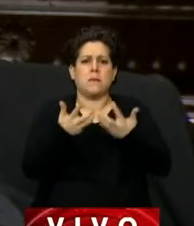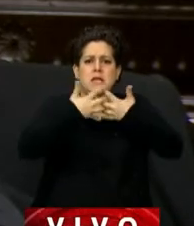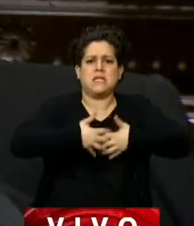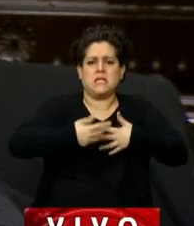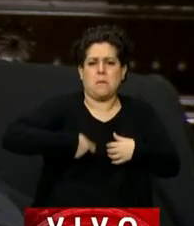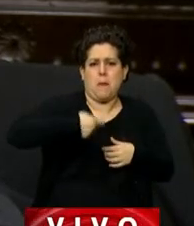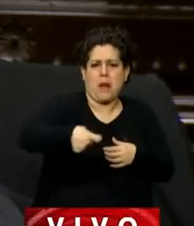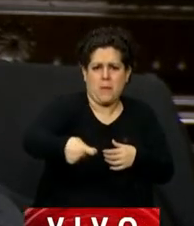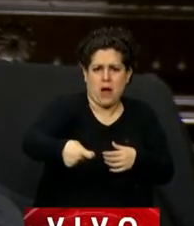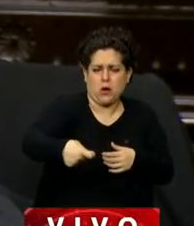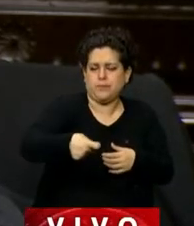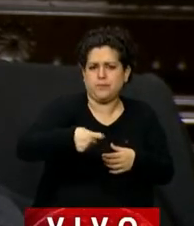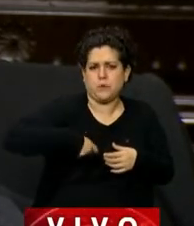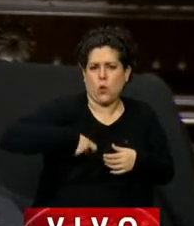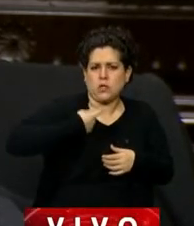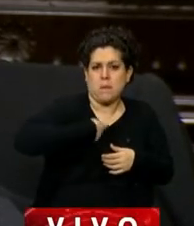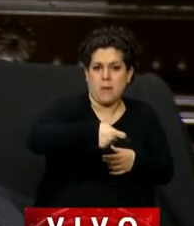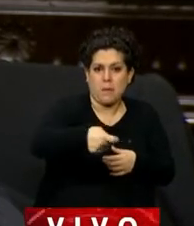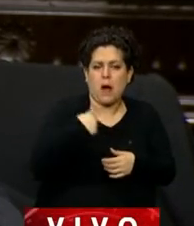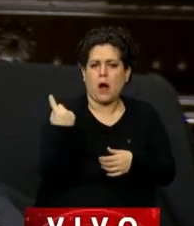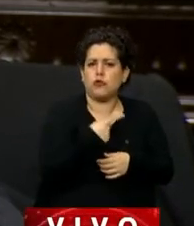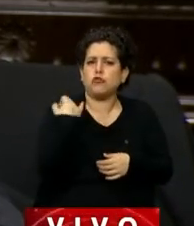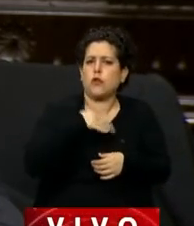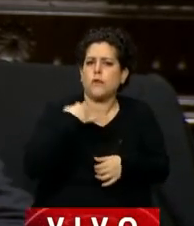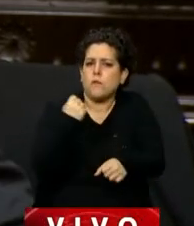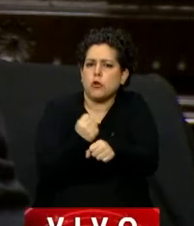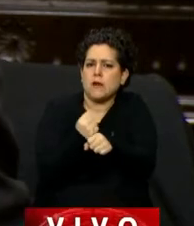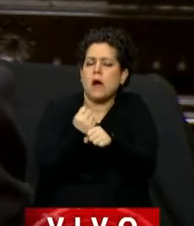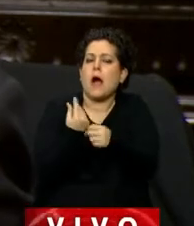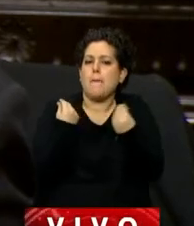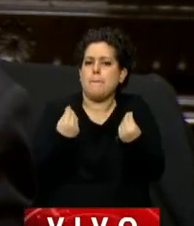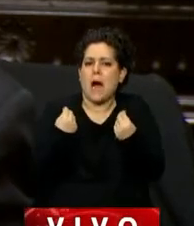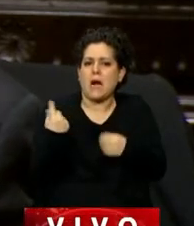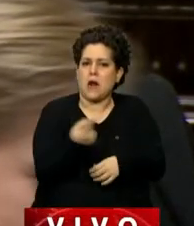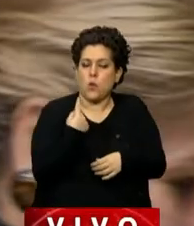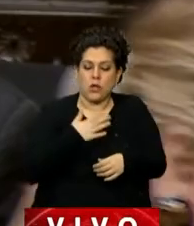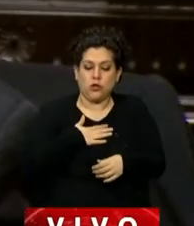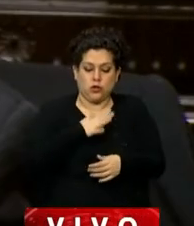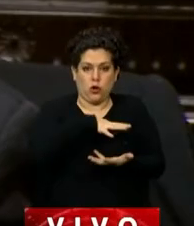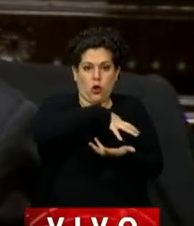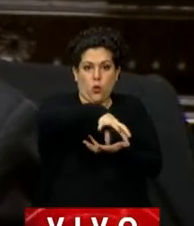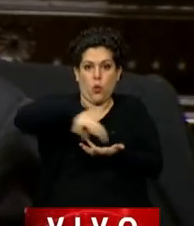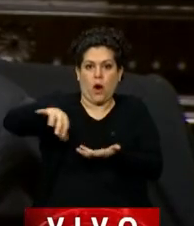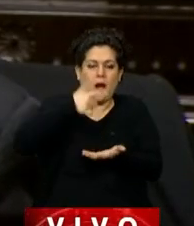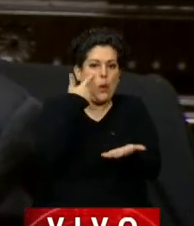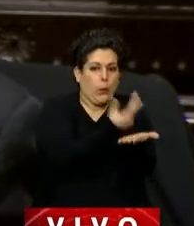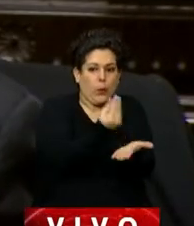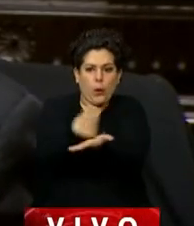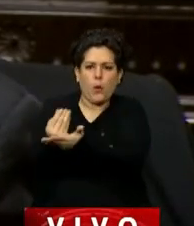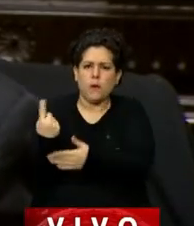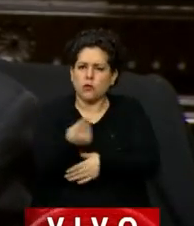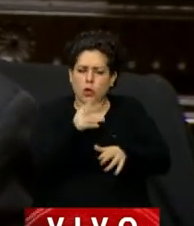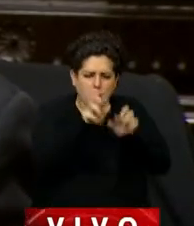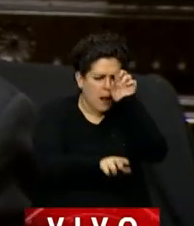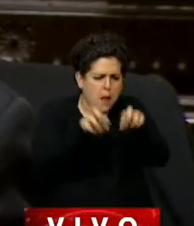prepagos. Nosotros tenemos que trabajar en cada uno de nuestros distritos para que